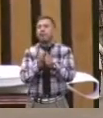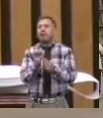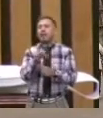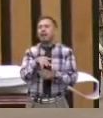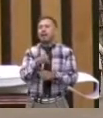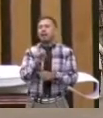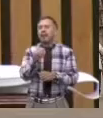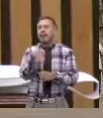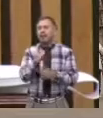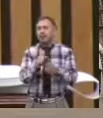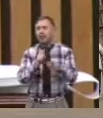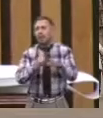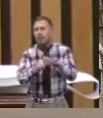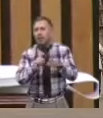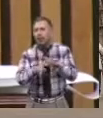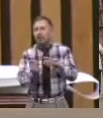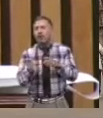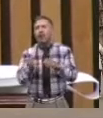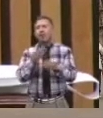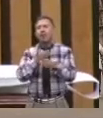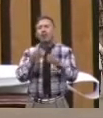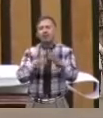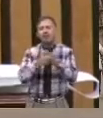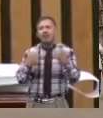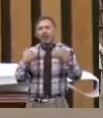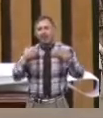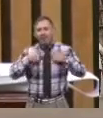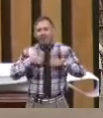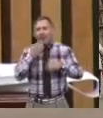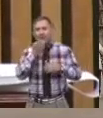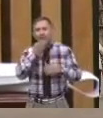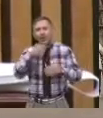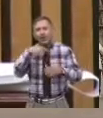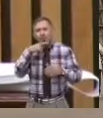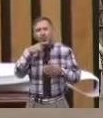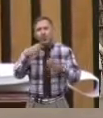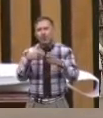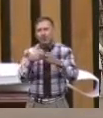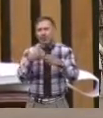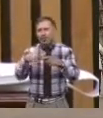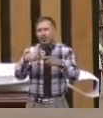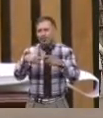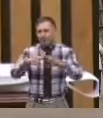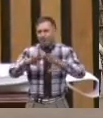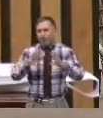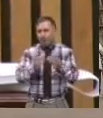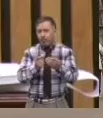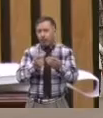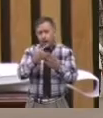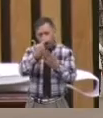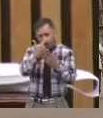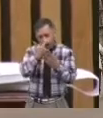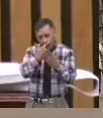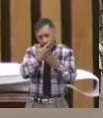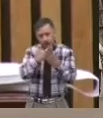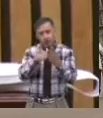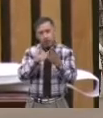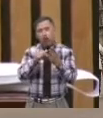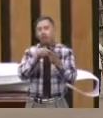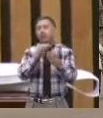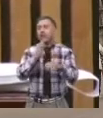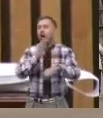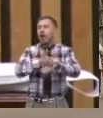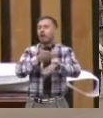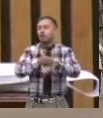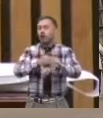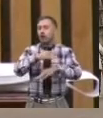entrega de utilitarios y kit escolar, es decir, una larga lista de sanciones que quedaron todas firmes